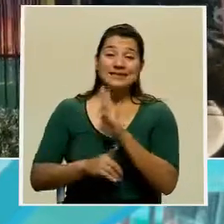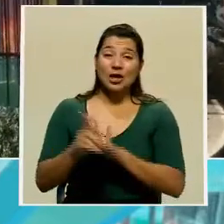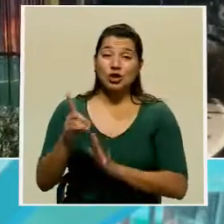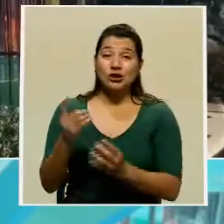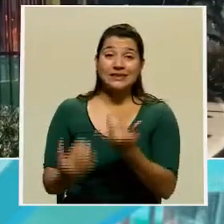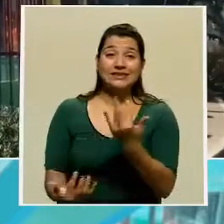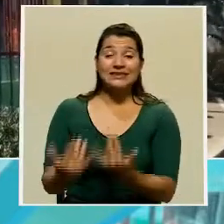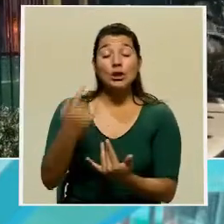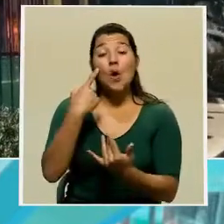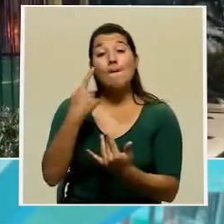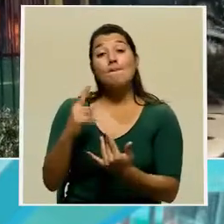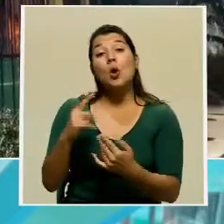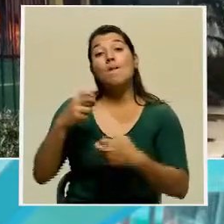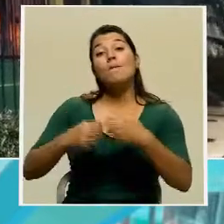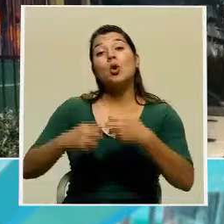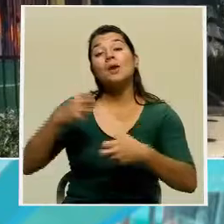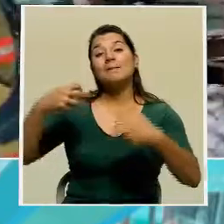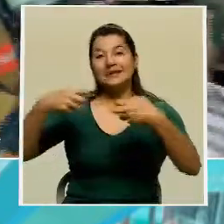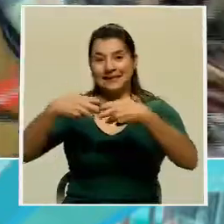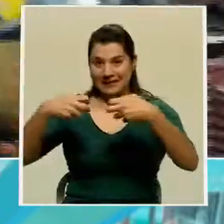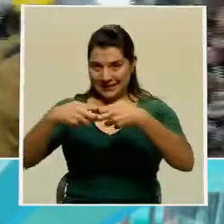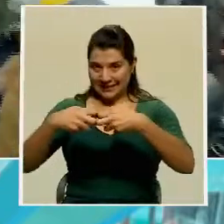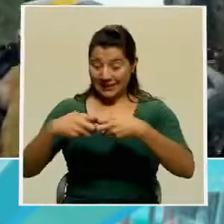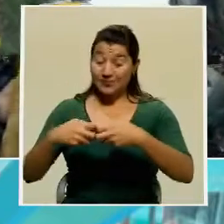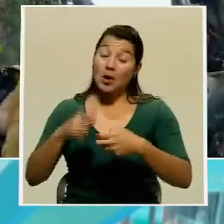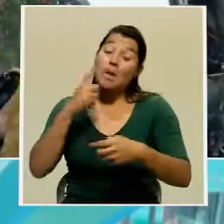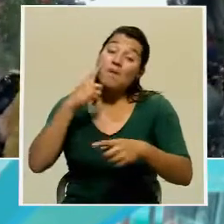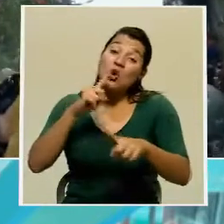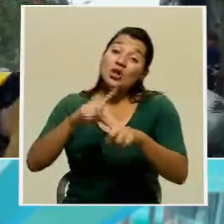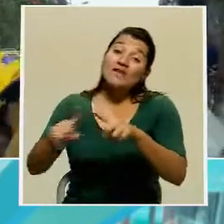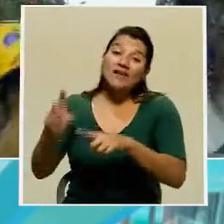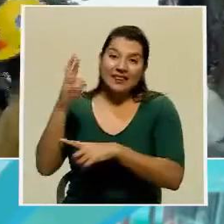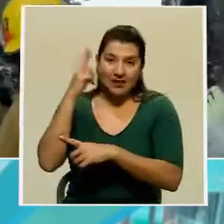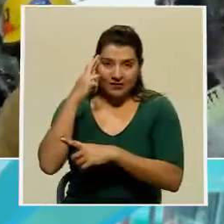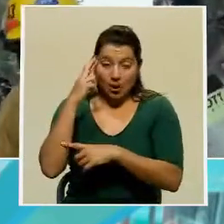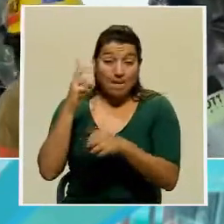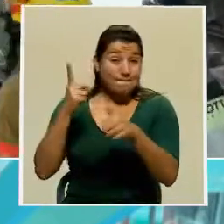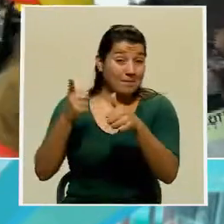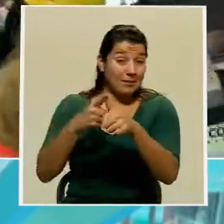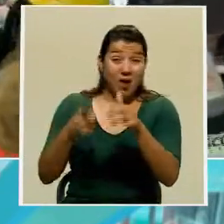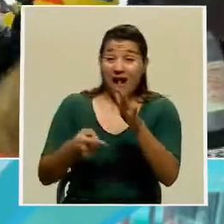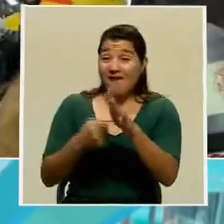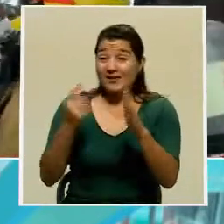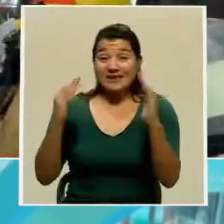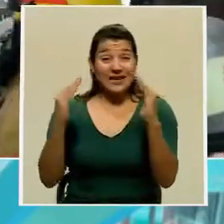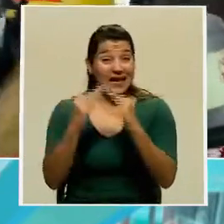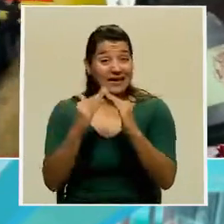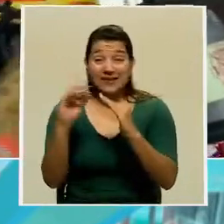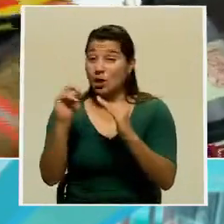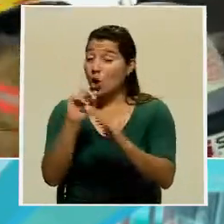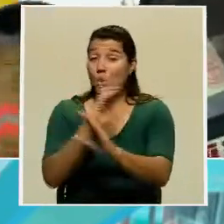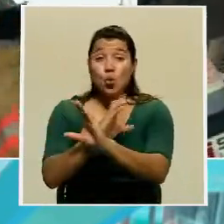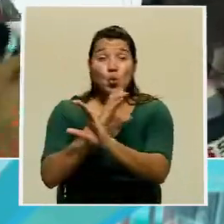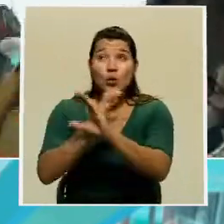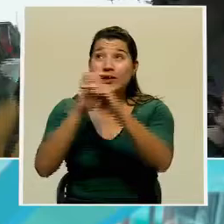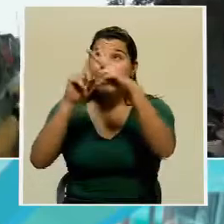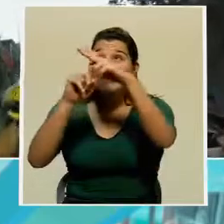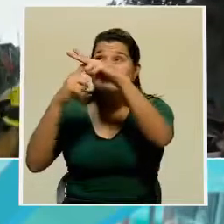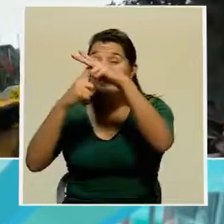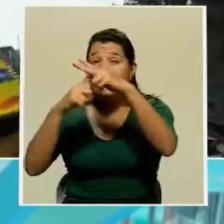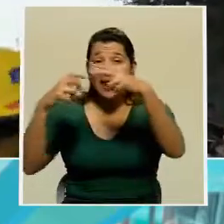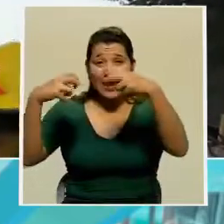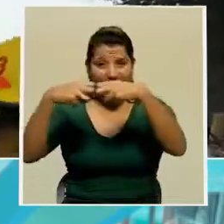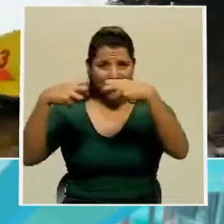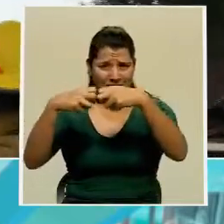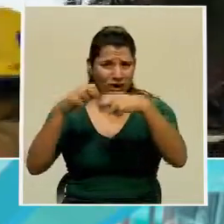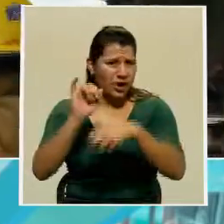instalaciones, y eso se debe a varias razones. Una es que nunca le damos mantenimiento a nuestro sistema eléctrico, al igual que lo requiere,